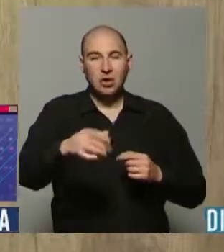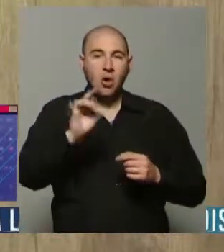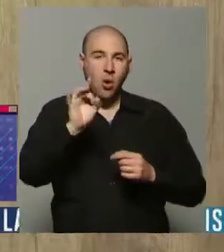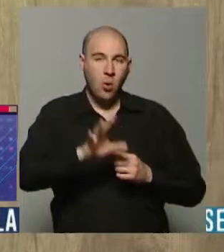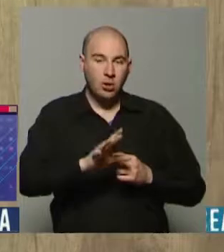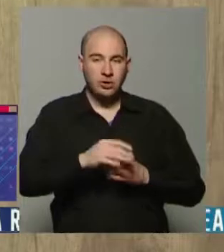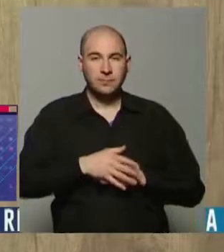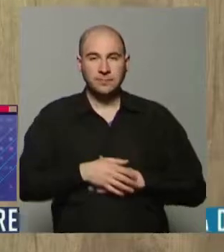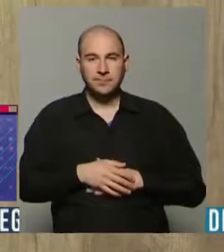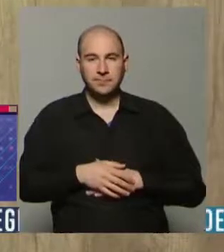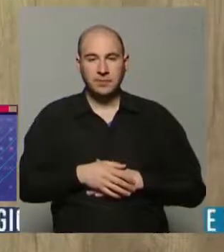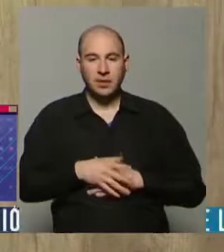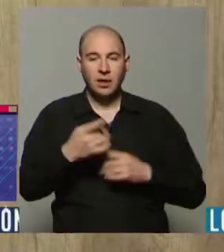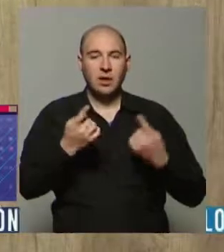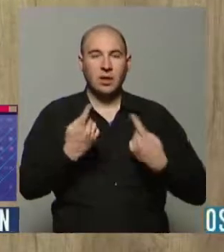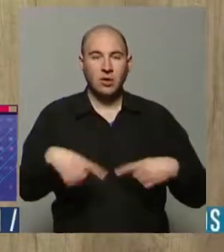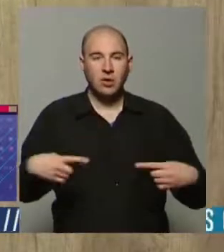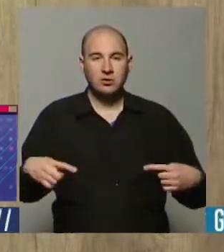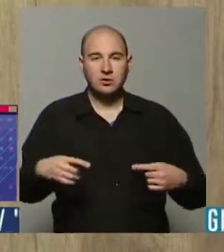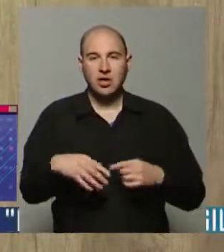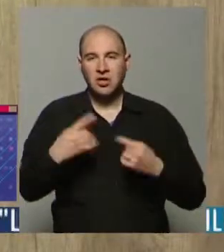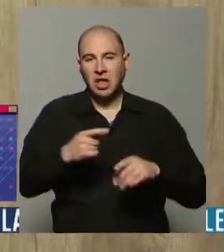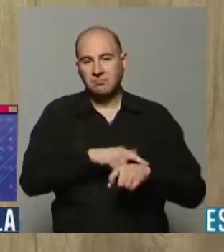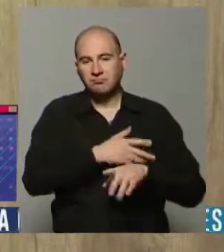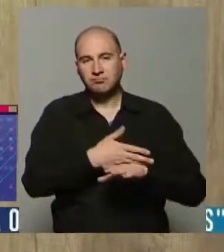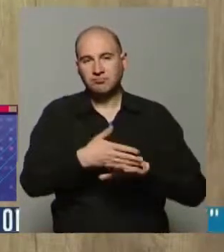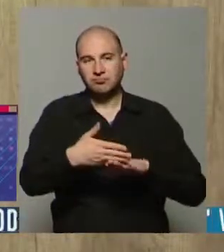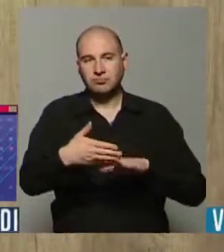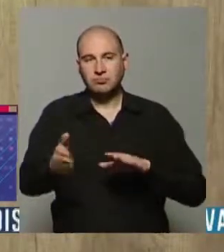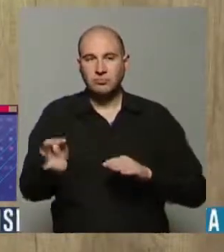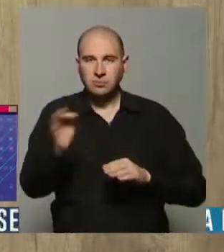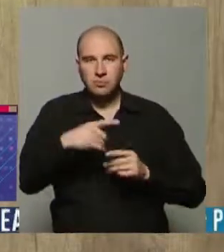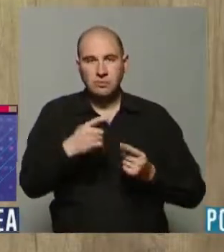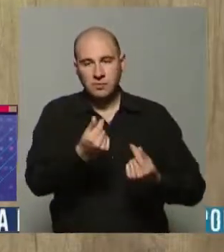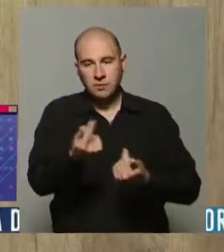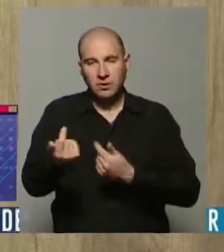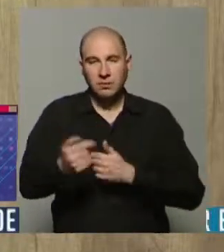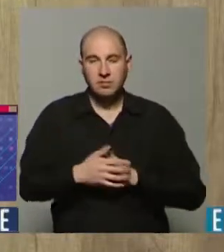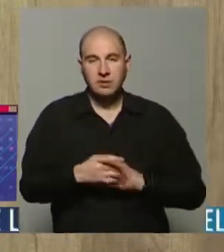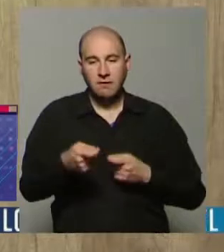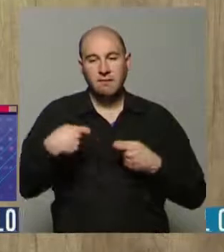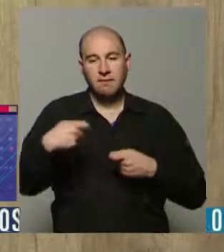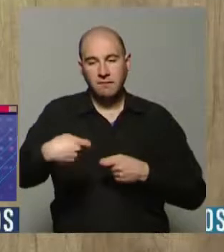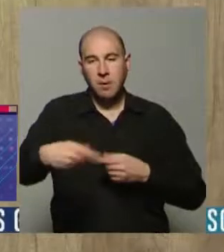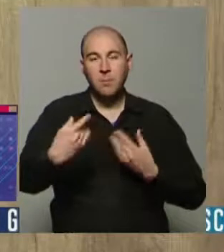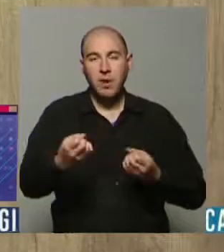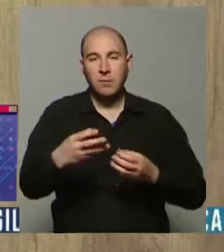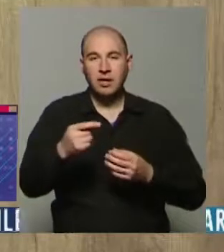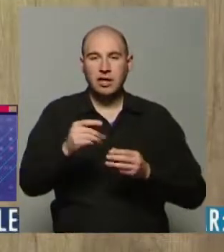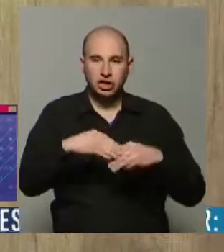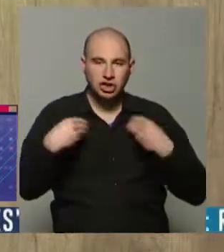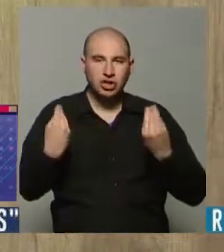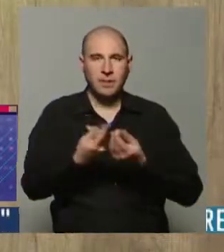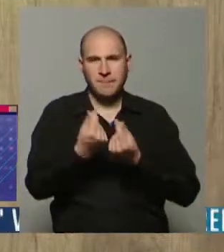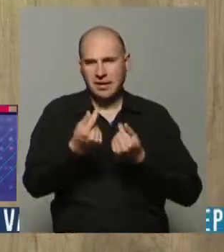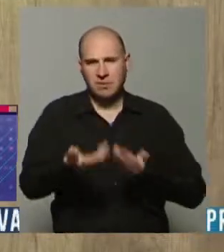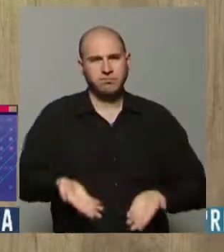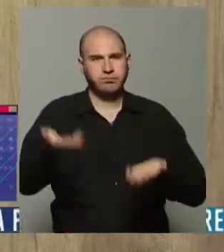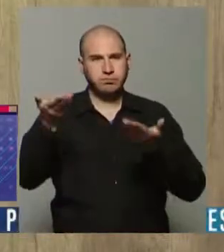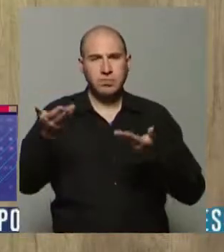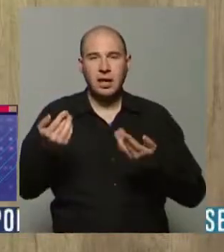diría que desde fines del año pasado se empezó a incrementar el uso de la tarjeta de crédito para las compras habituales, algo que no era muy común en